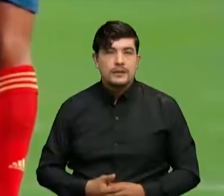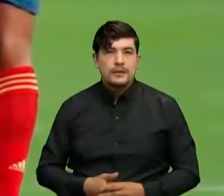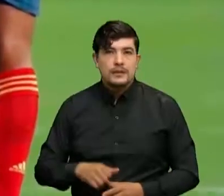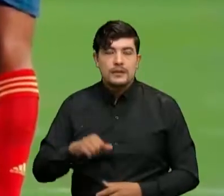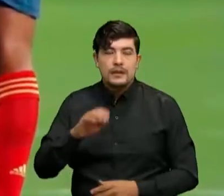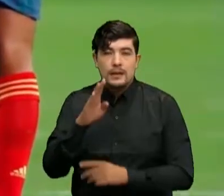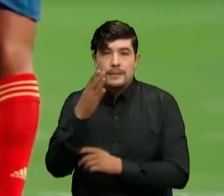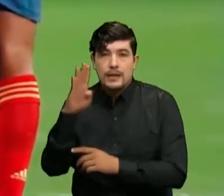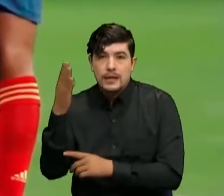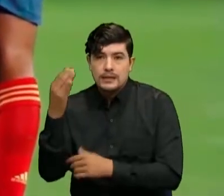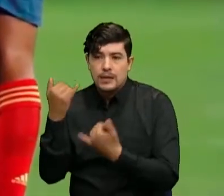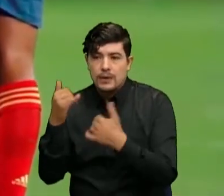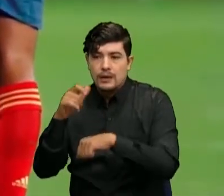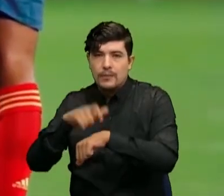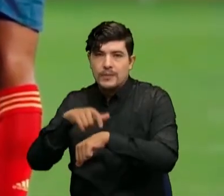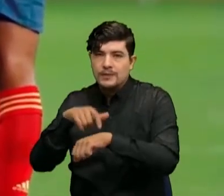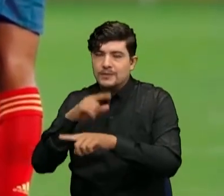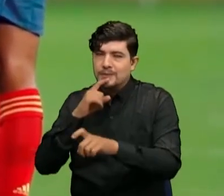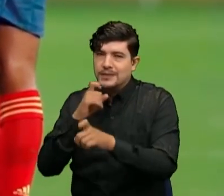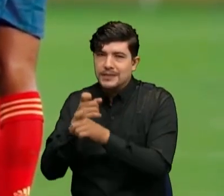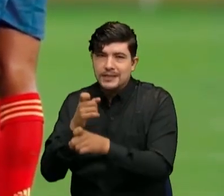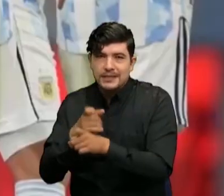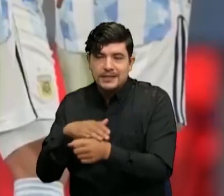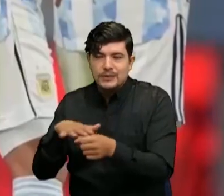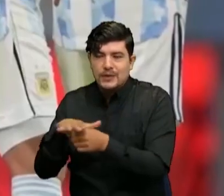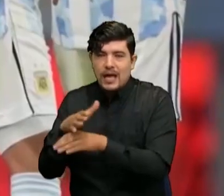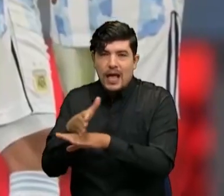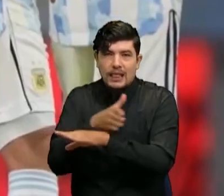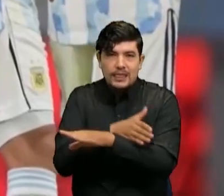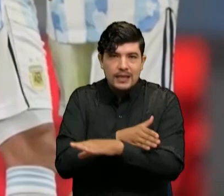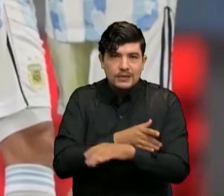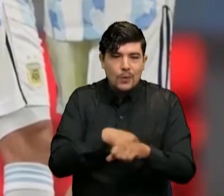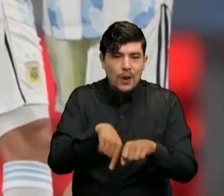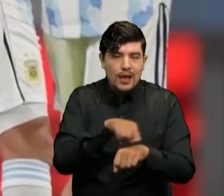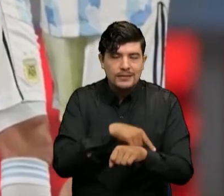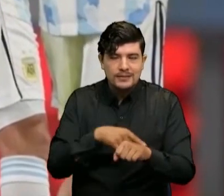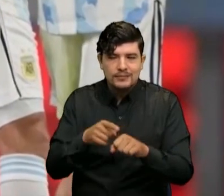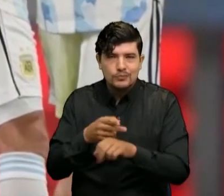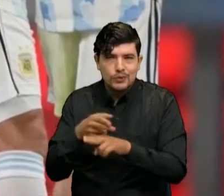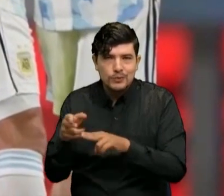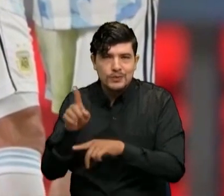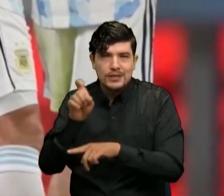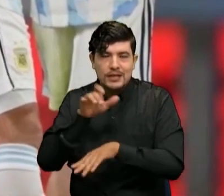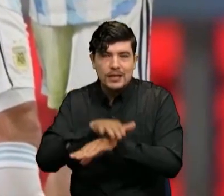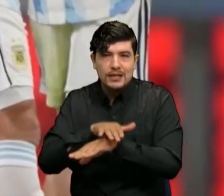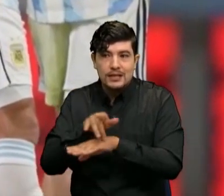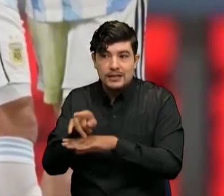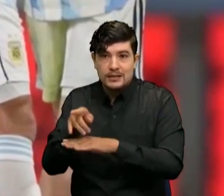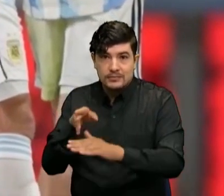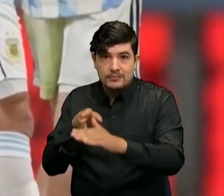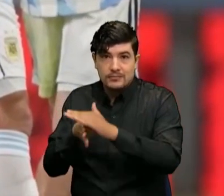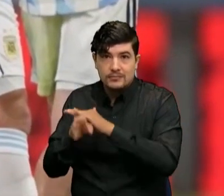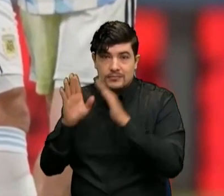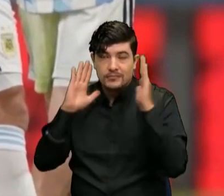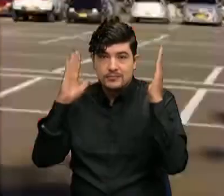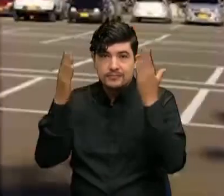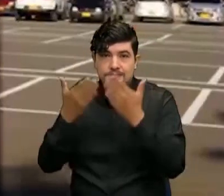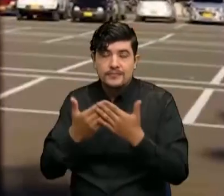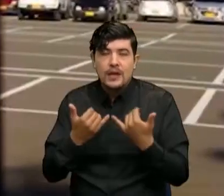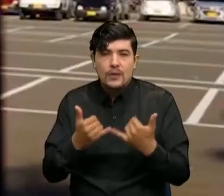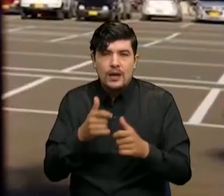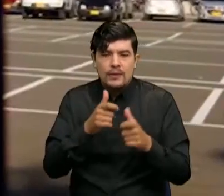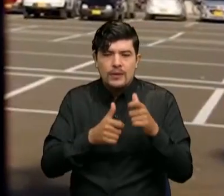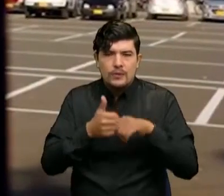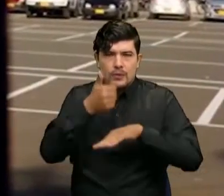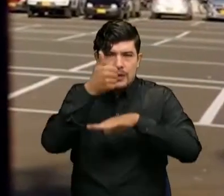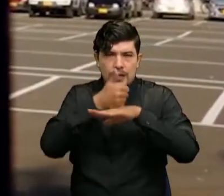Barranquilla vive momentos de tensión pocas horas antes del encuentro frente a Argentina. Las autoridades locales dispusieron las medidas para garantizar la